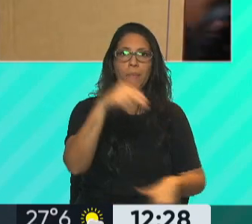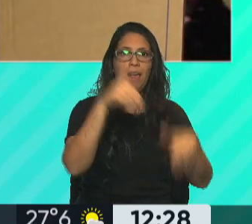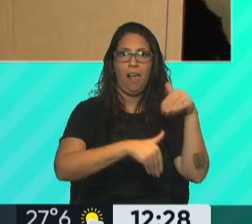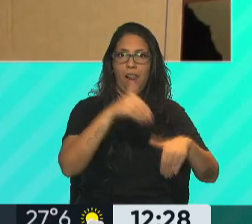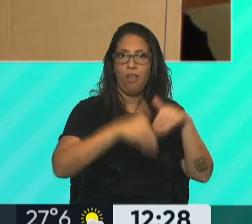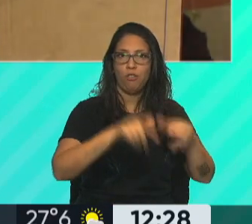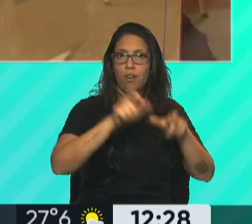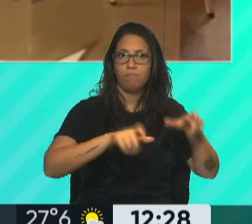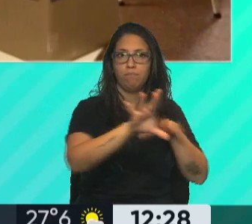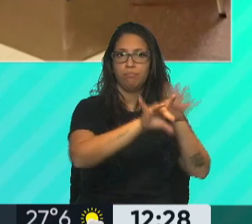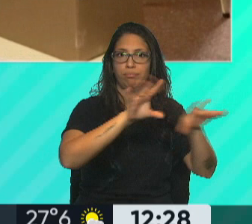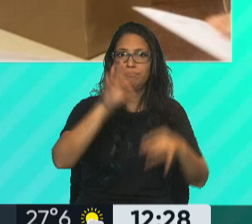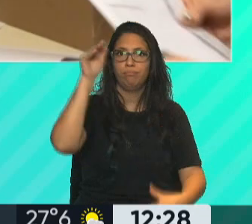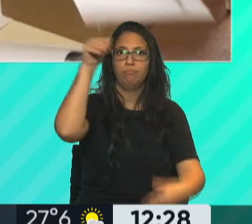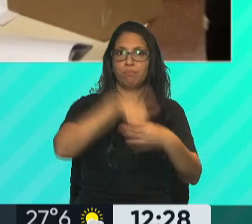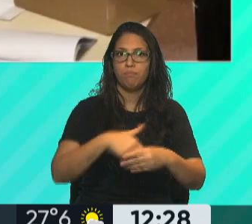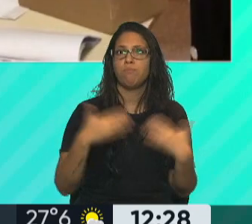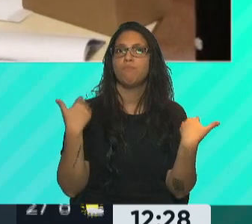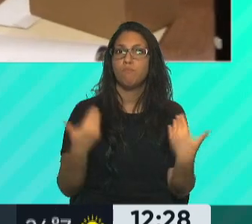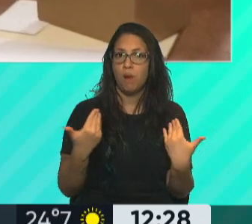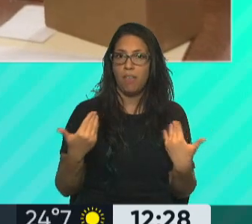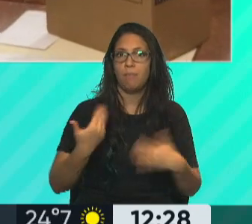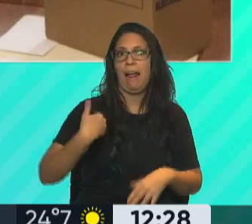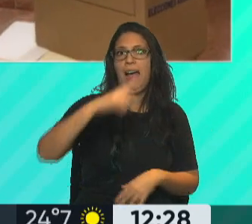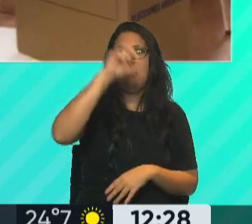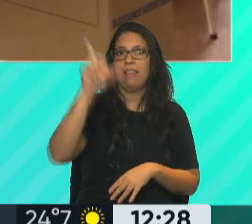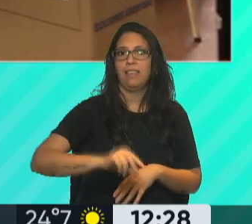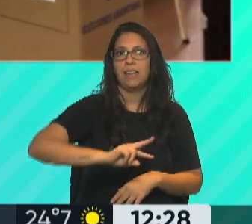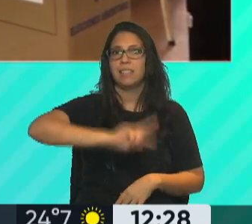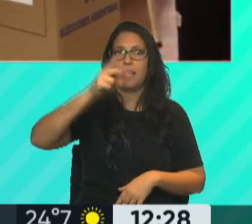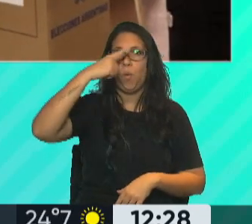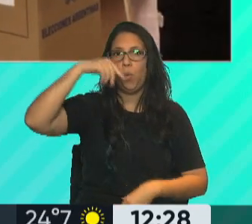domingo 19 de noviembre, cuando se realice en todo el país la segunda vuelta electoral.